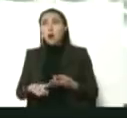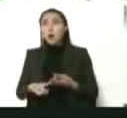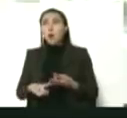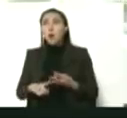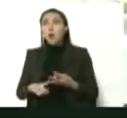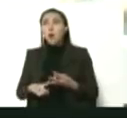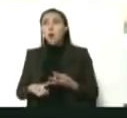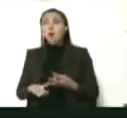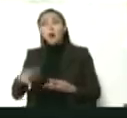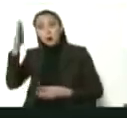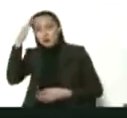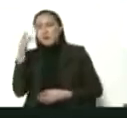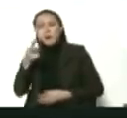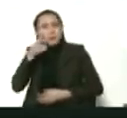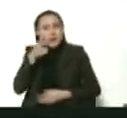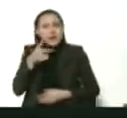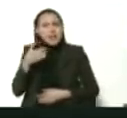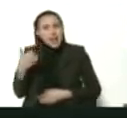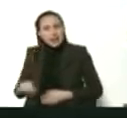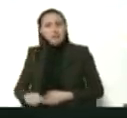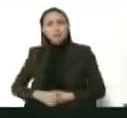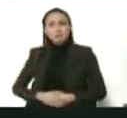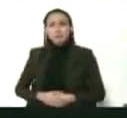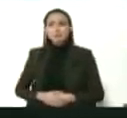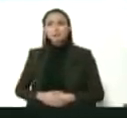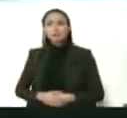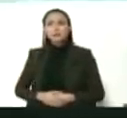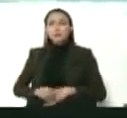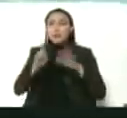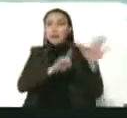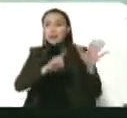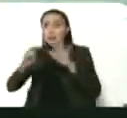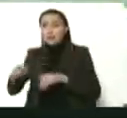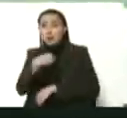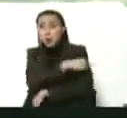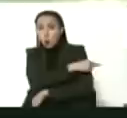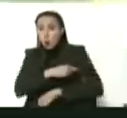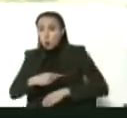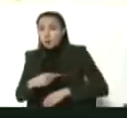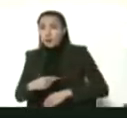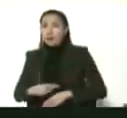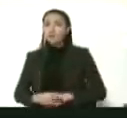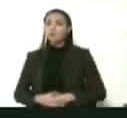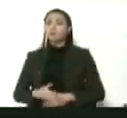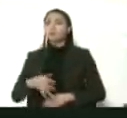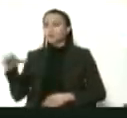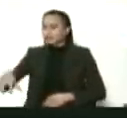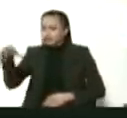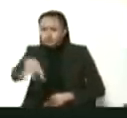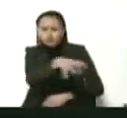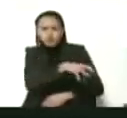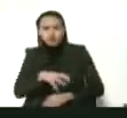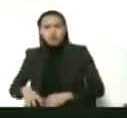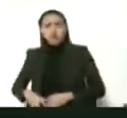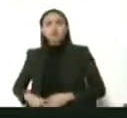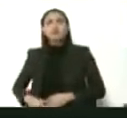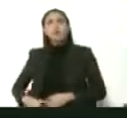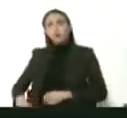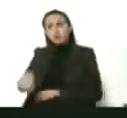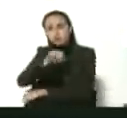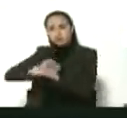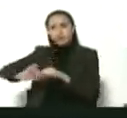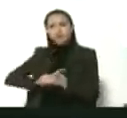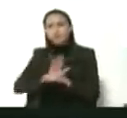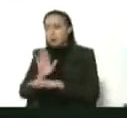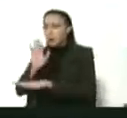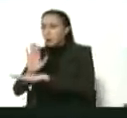jefe, vigilar que los 66 hospitales que están siendo objeto de esta fuerza de tarea especial para